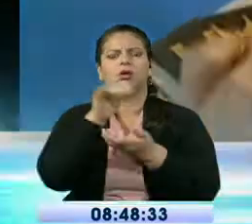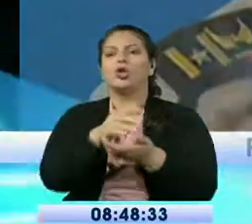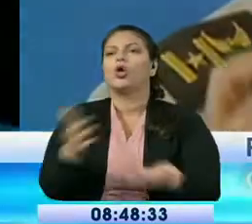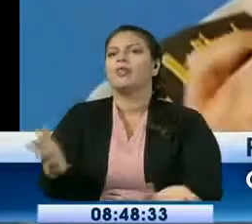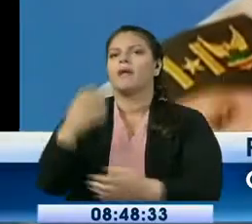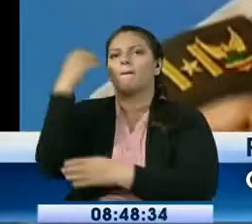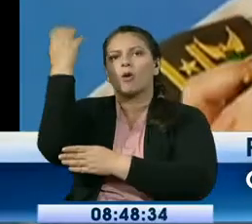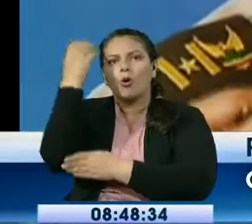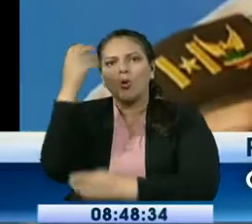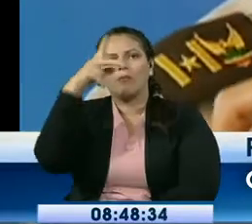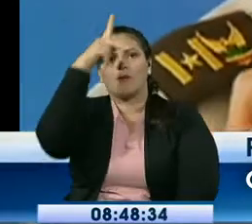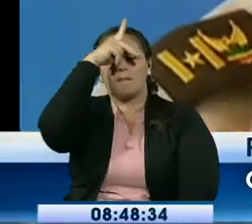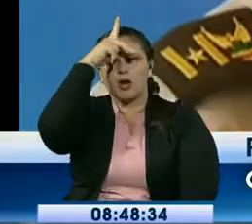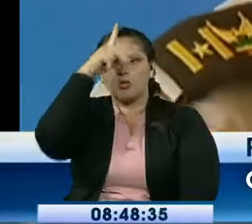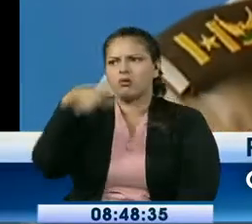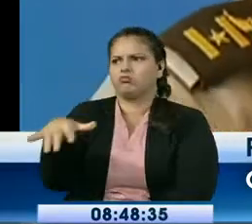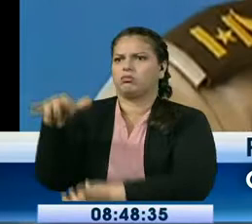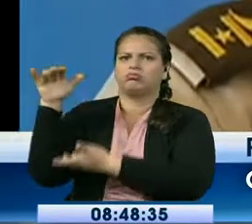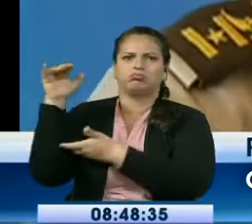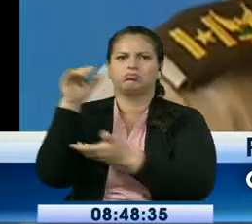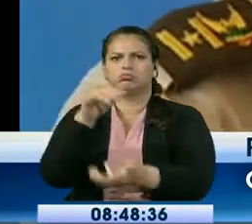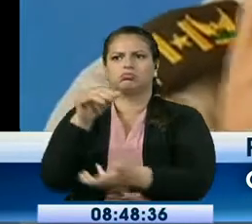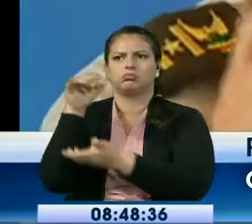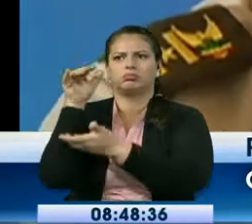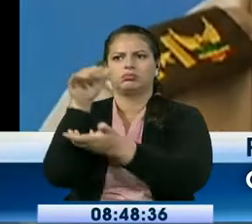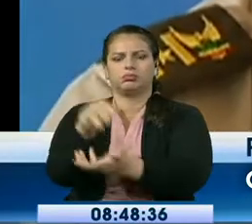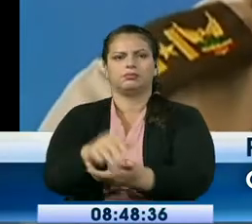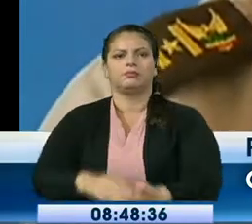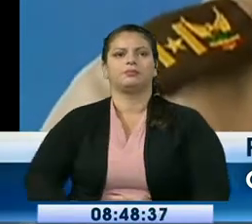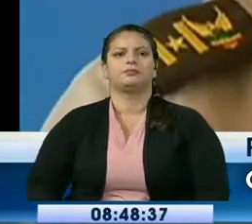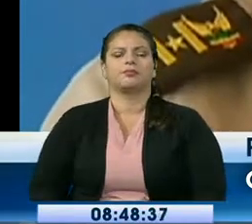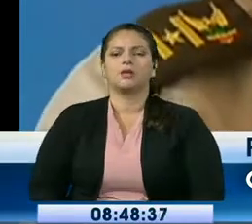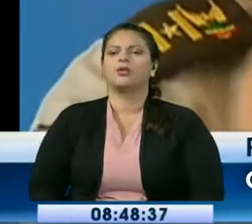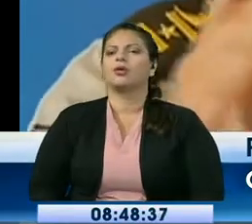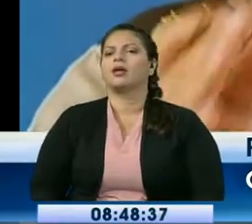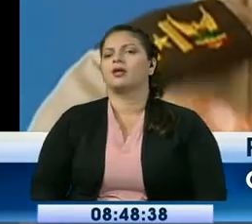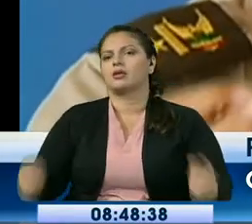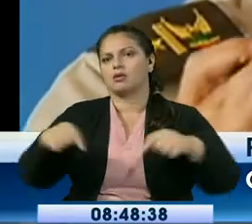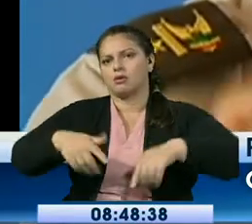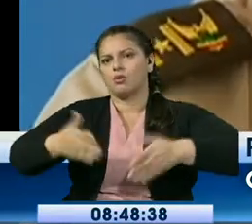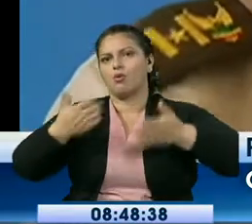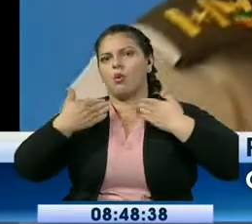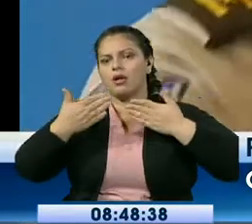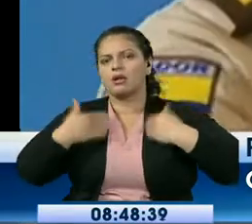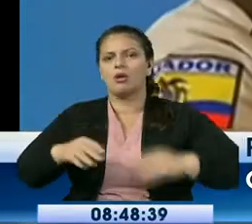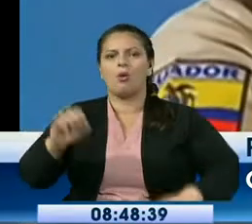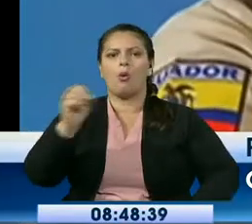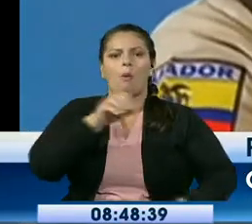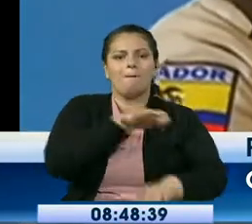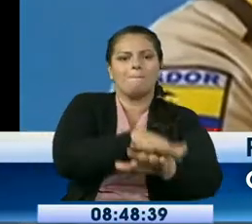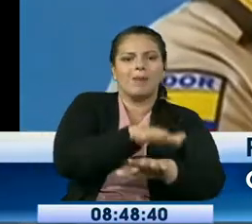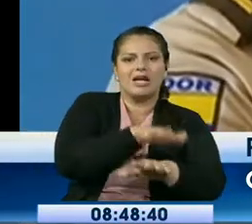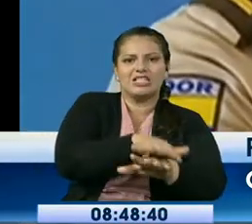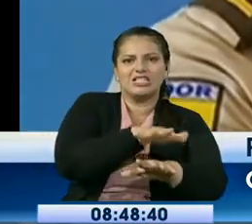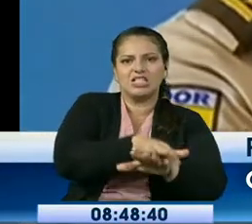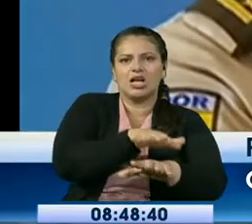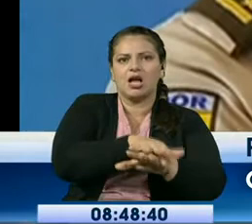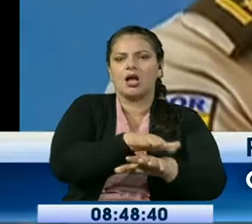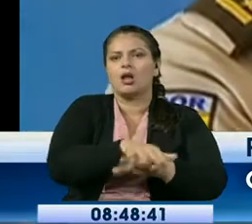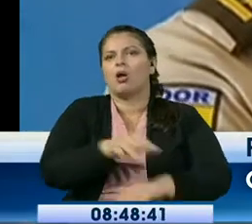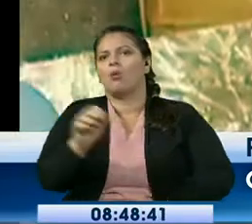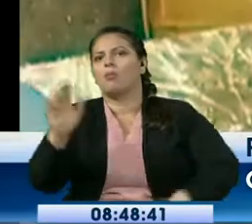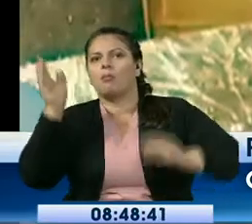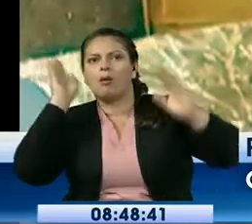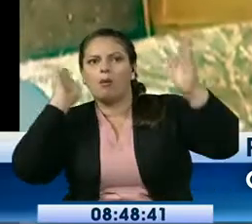al sector norte y sur de la ciudad de Guayaquil, así como también iba a ser trasladada hacia la ciudad de Machala y el sector de la ciudad de